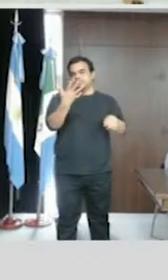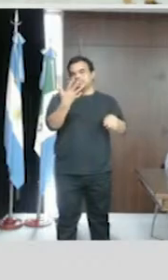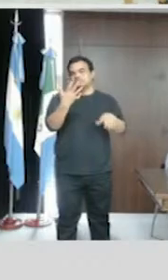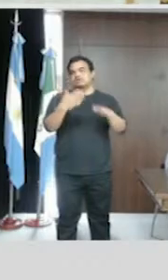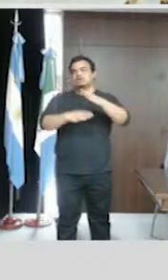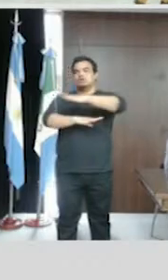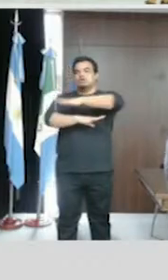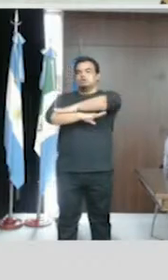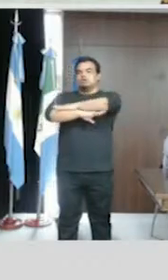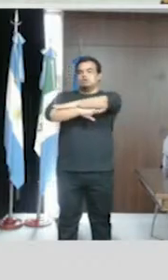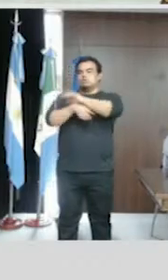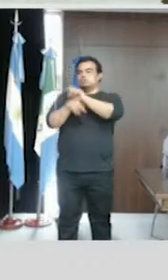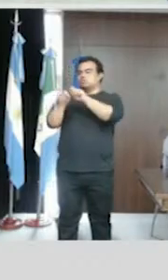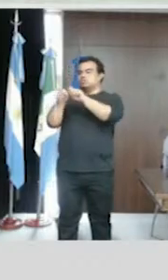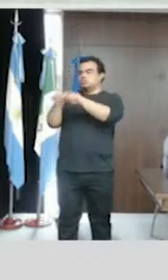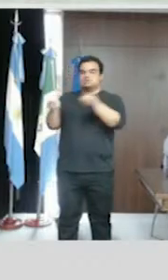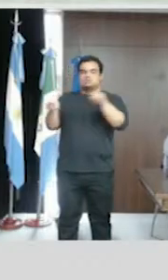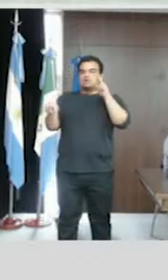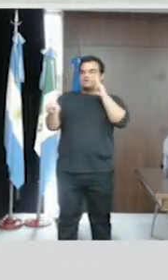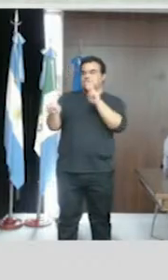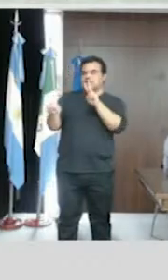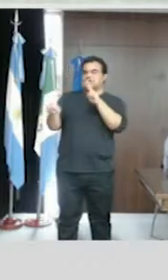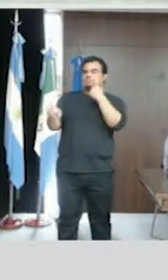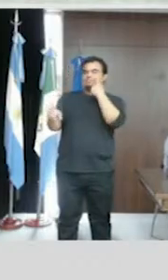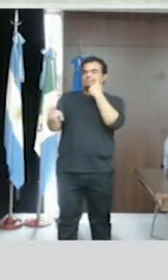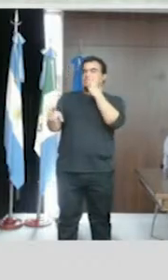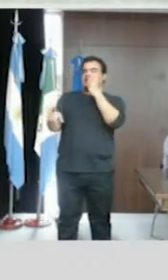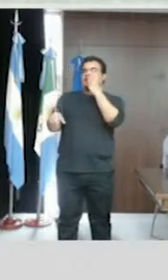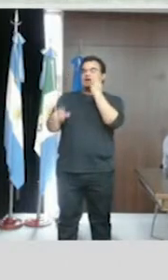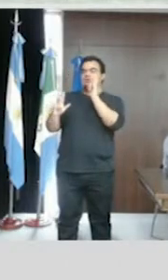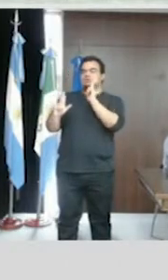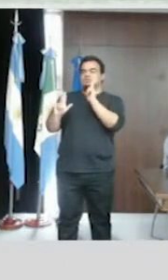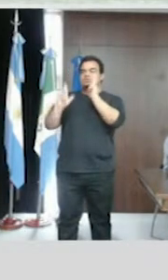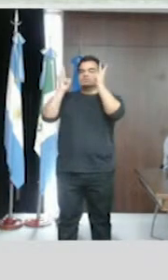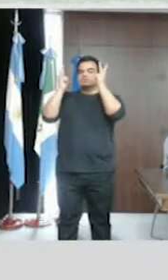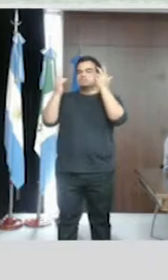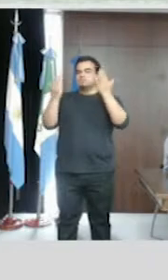actitud de ese otro al que fue a acompañar?